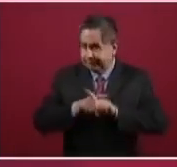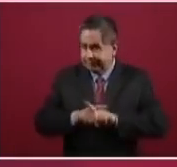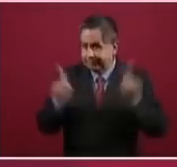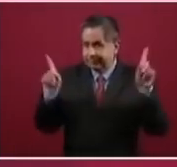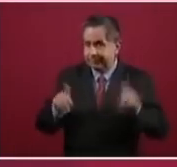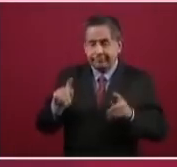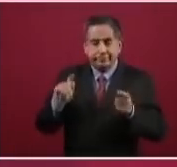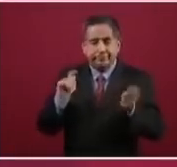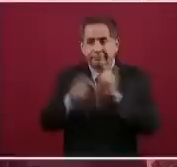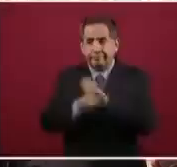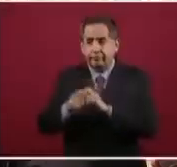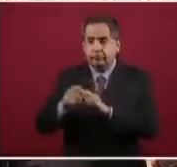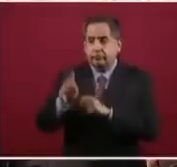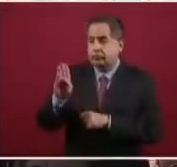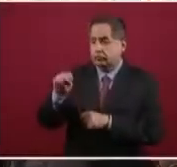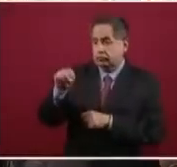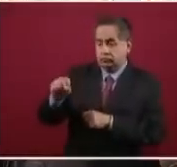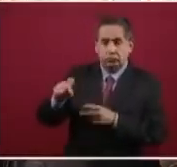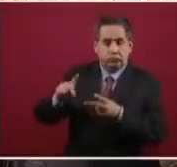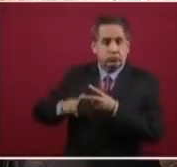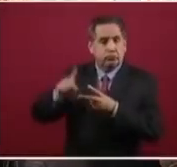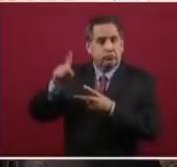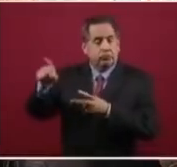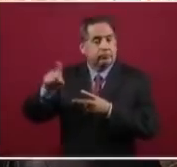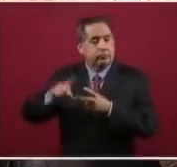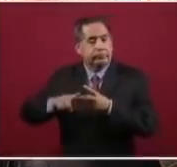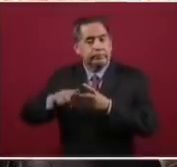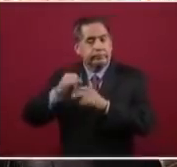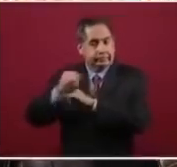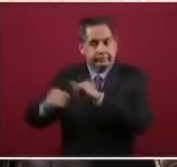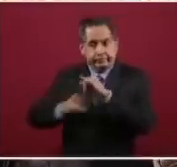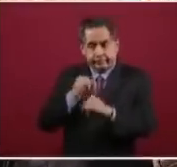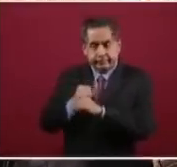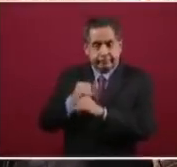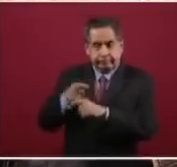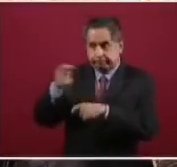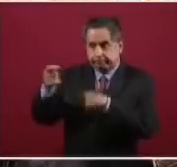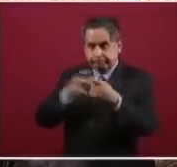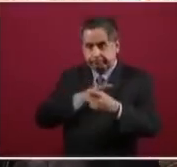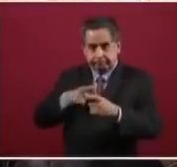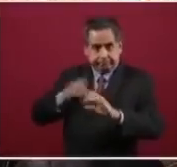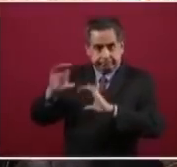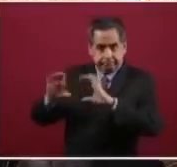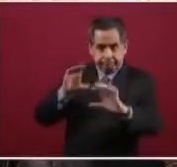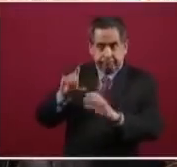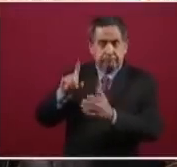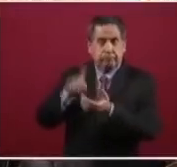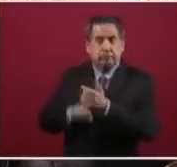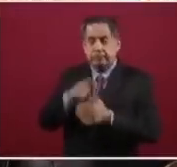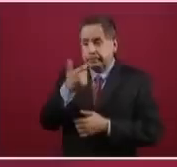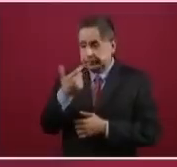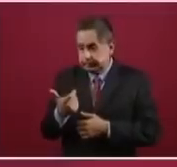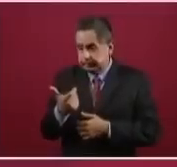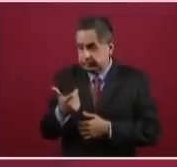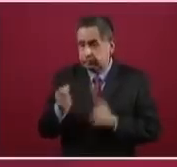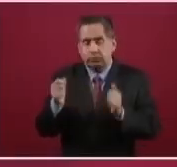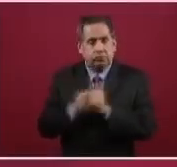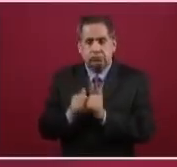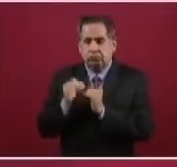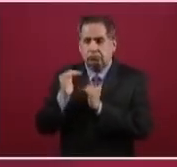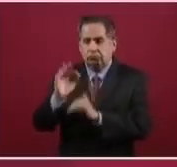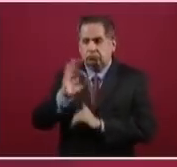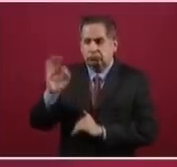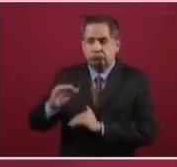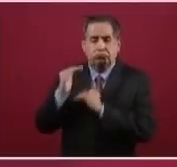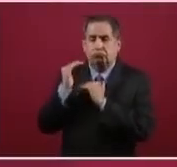fundamentalmente en los mercados de bonos aquí y en los mercados de bonos internacionales es fundamentalmente y esta tasas